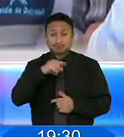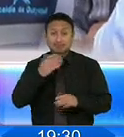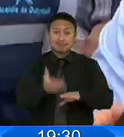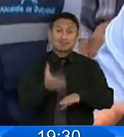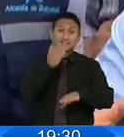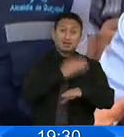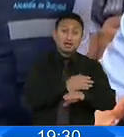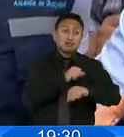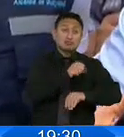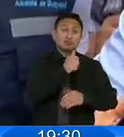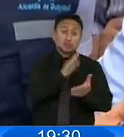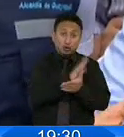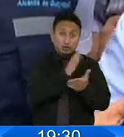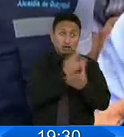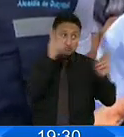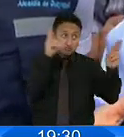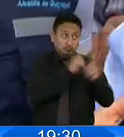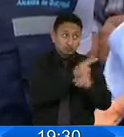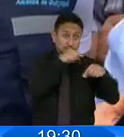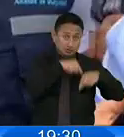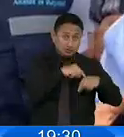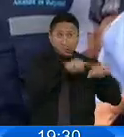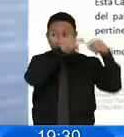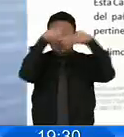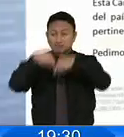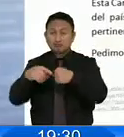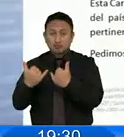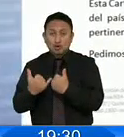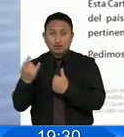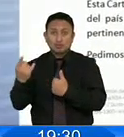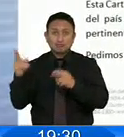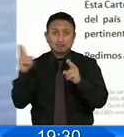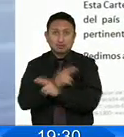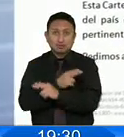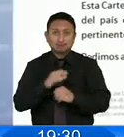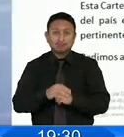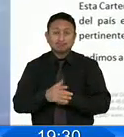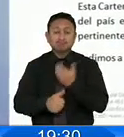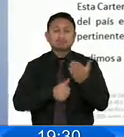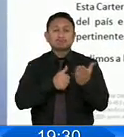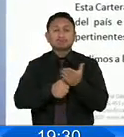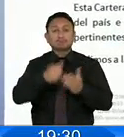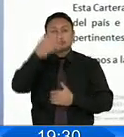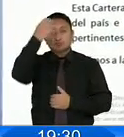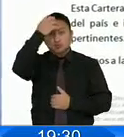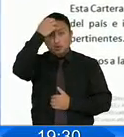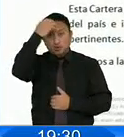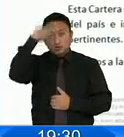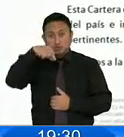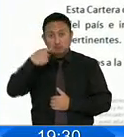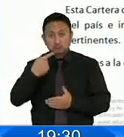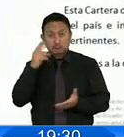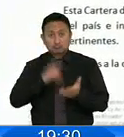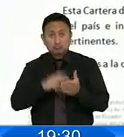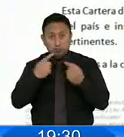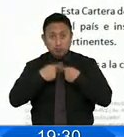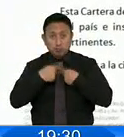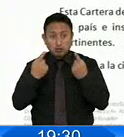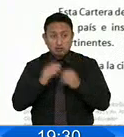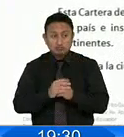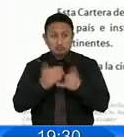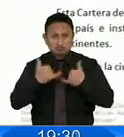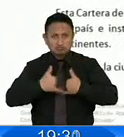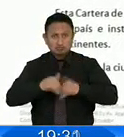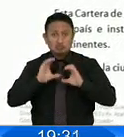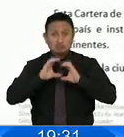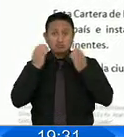otro colegio, hoy le tocó a este colegio. Pero el Ministerio de Educación, por medio de un comunicado, aseguraba que continúan suspendidas